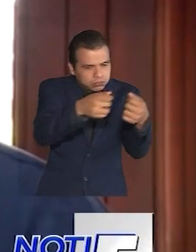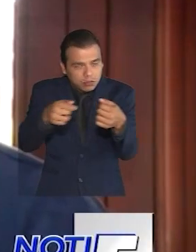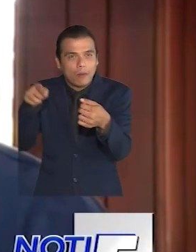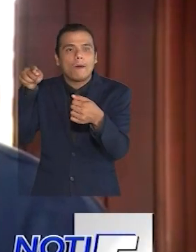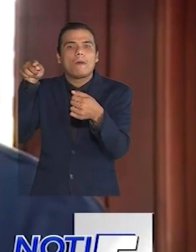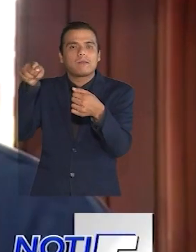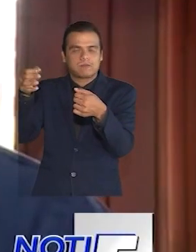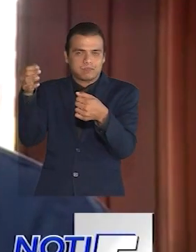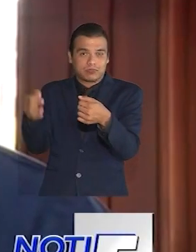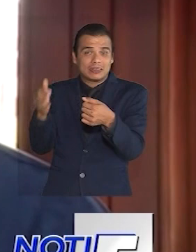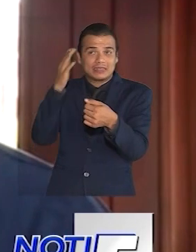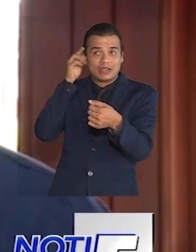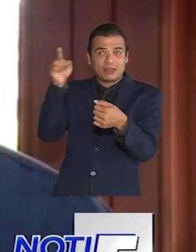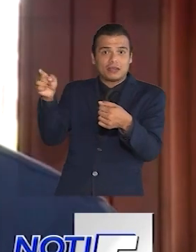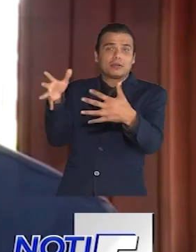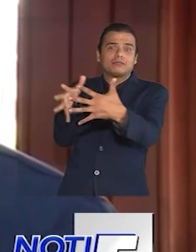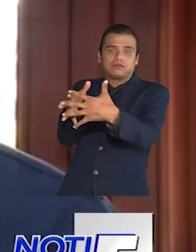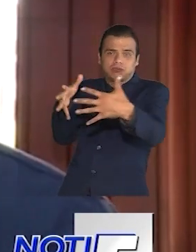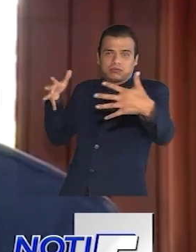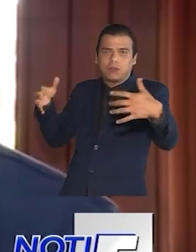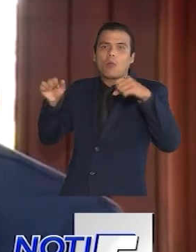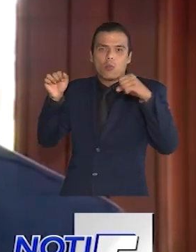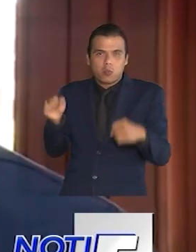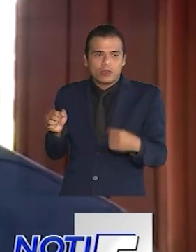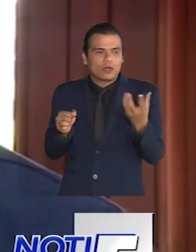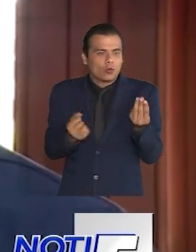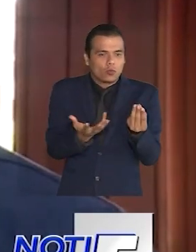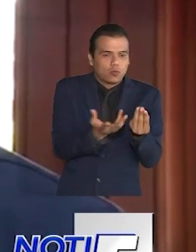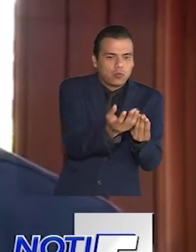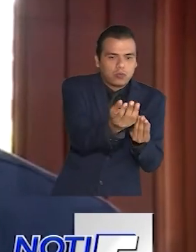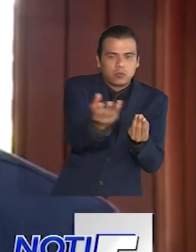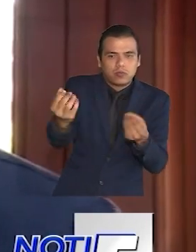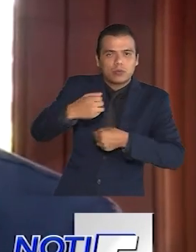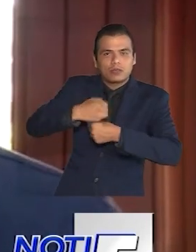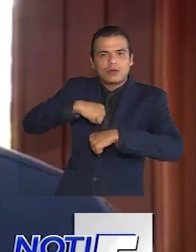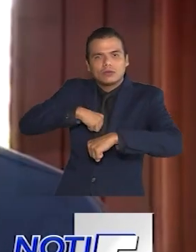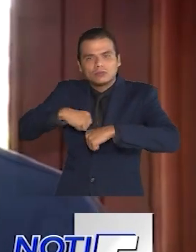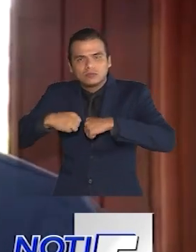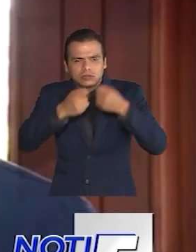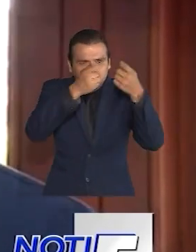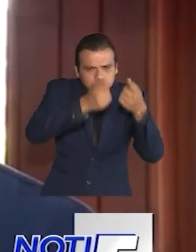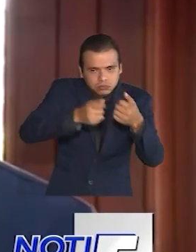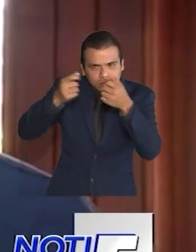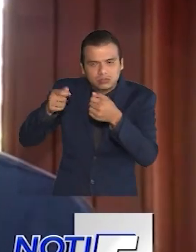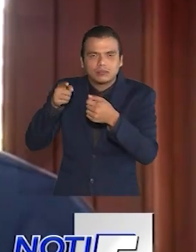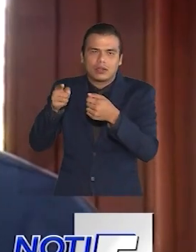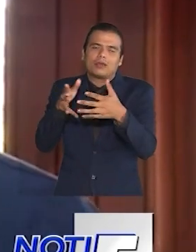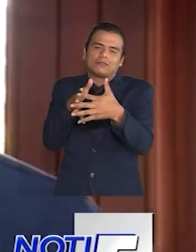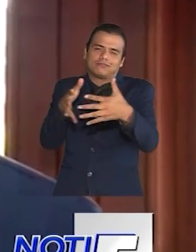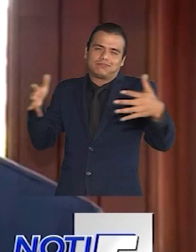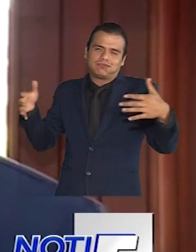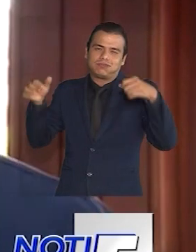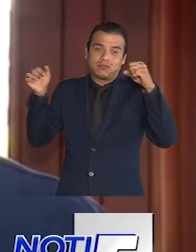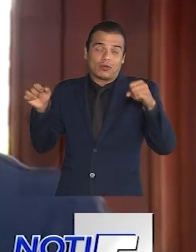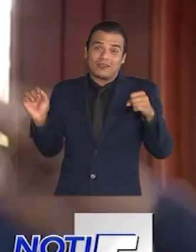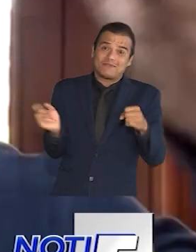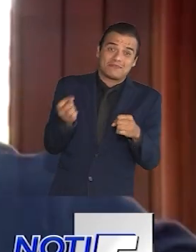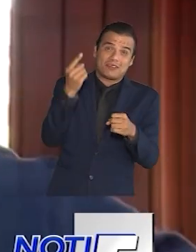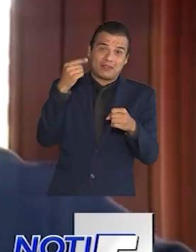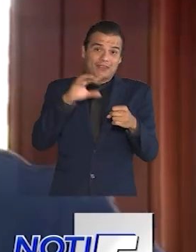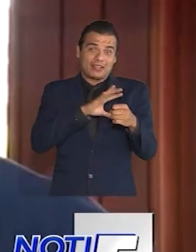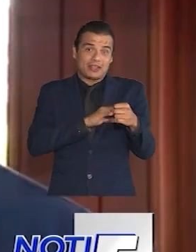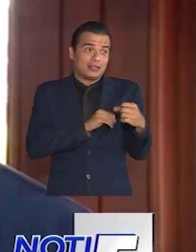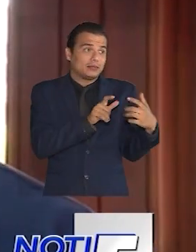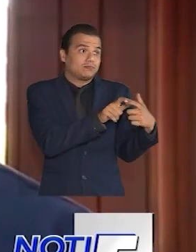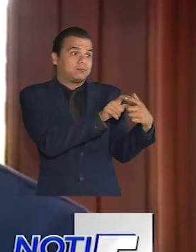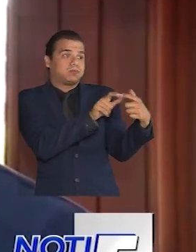vez nos demanda albergar una mayor capacidad de comisiones escrutadoras. Por primera vez en la historia de Cali, dado el censo